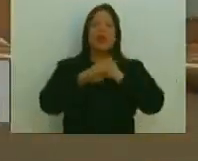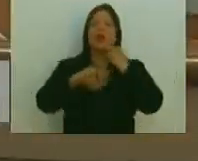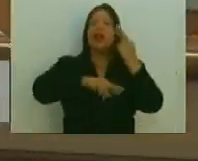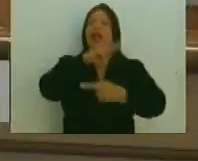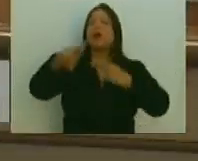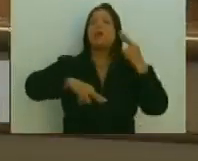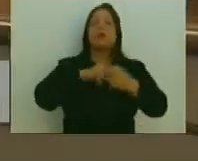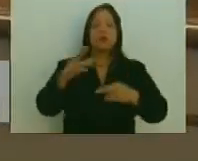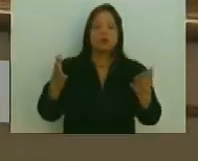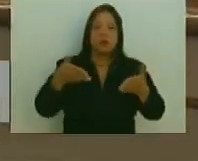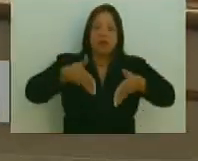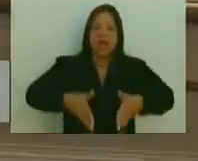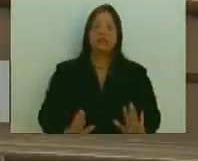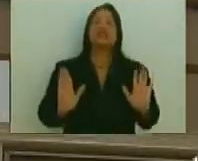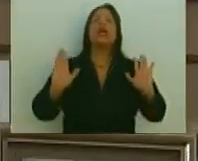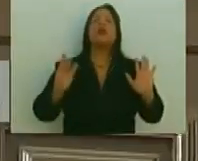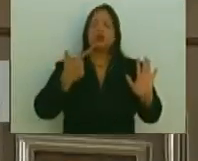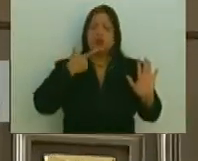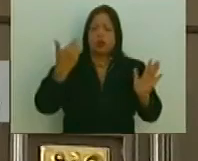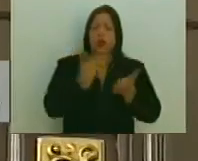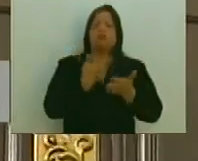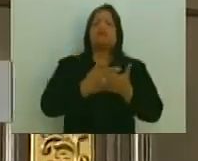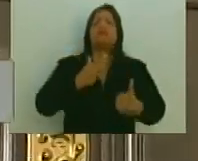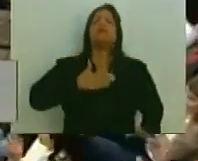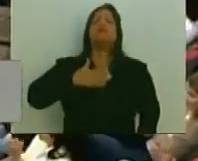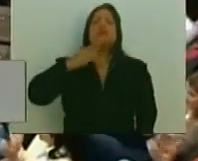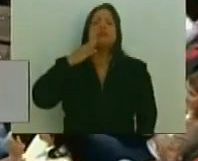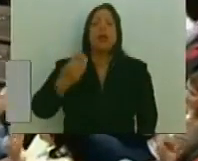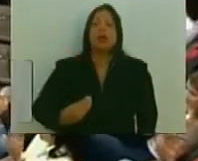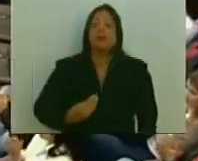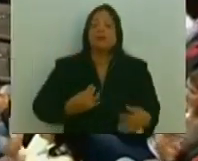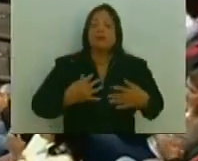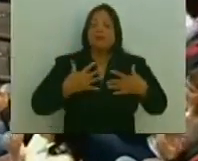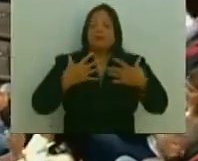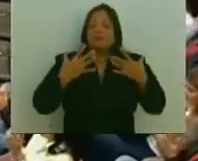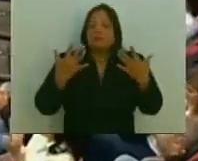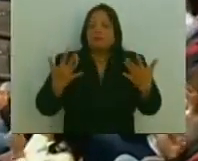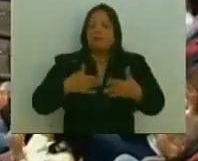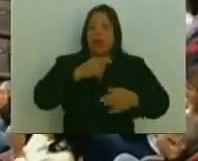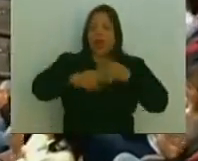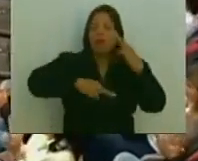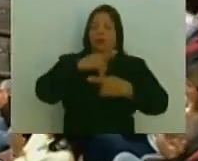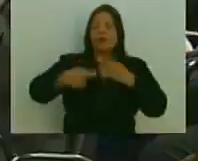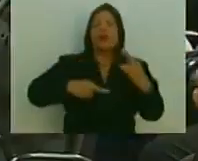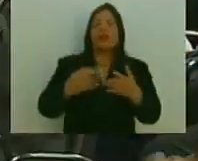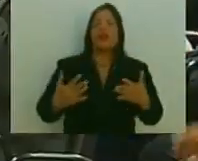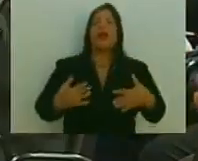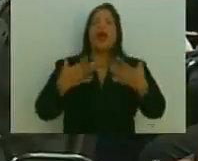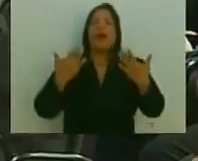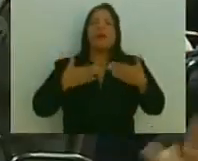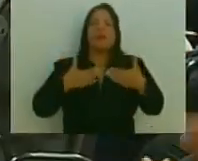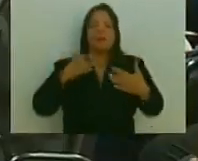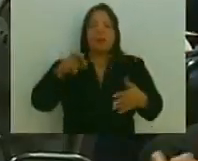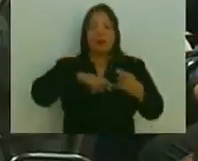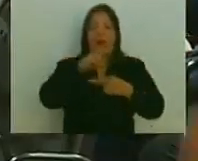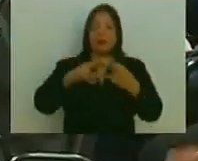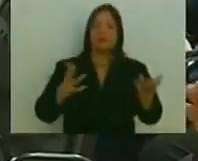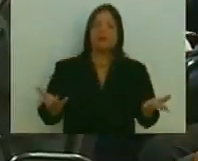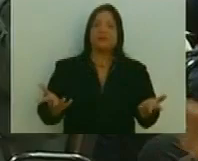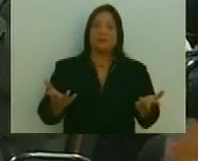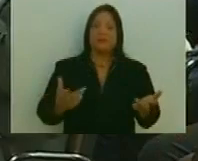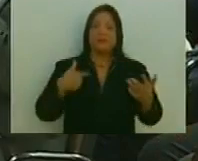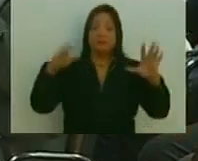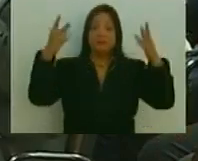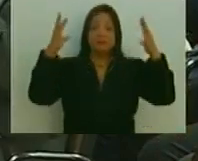Bolivariana, camarada. Se los digo por lo inspirador que ha sido este proceso revolucionario.